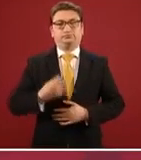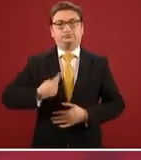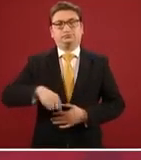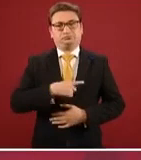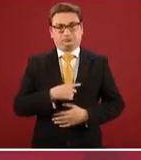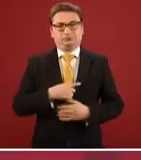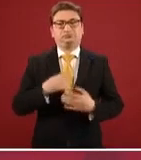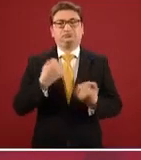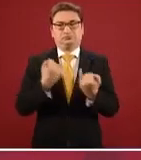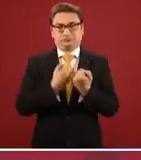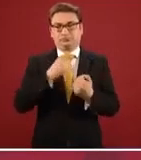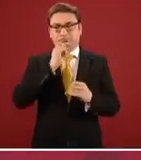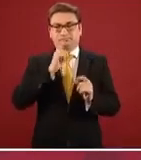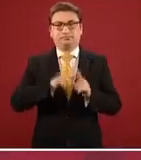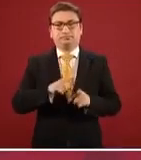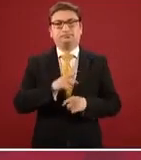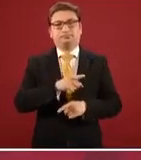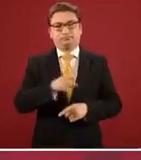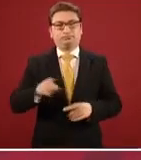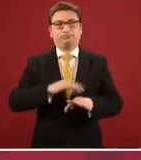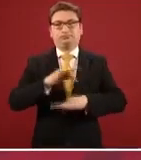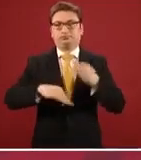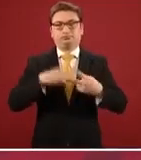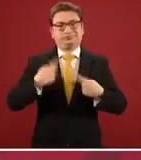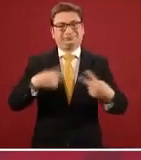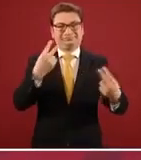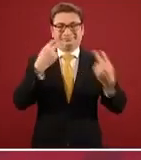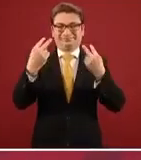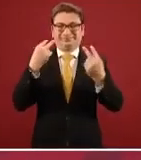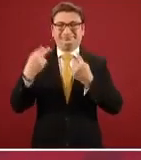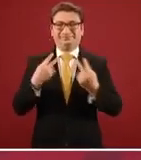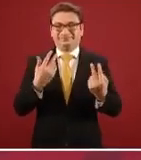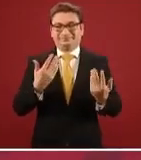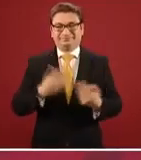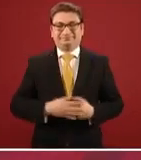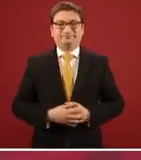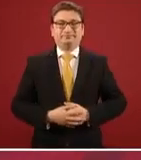Nosotros y también quienes nos ven,